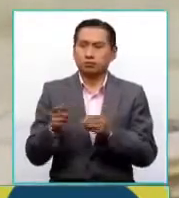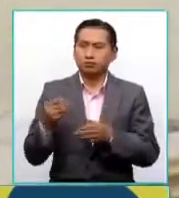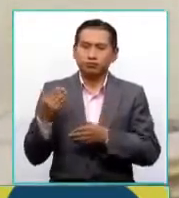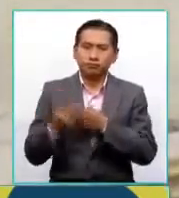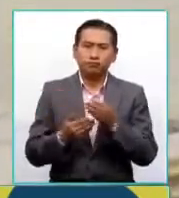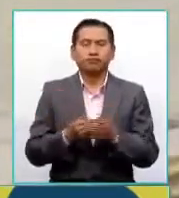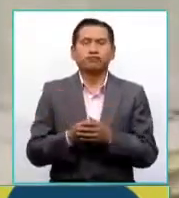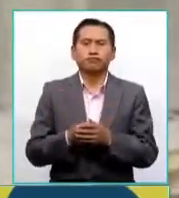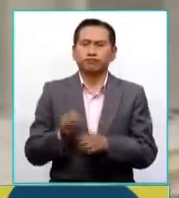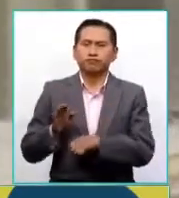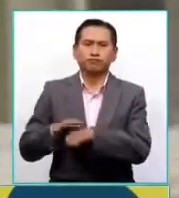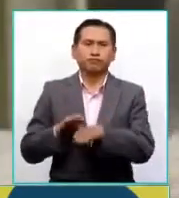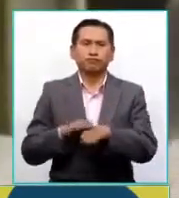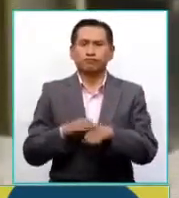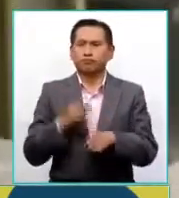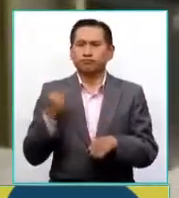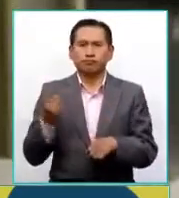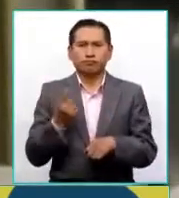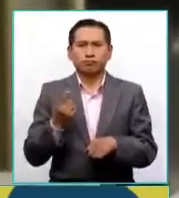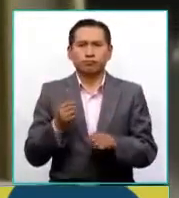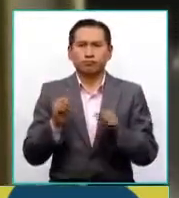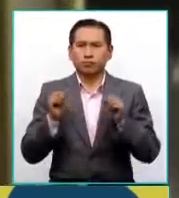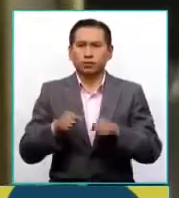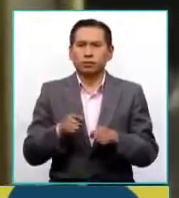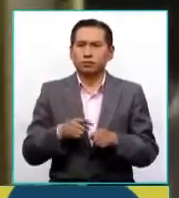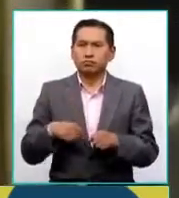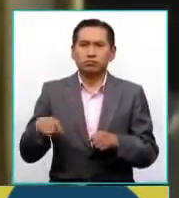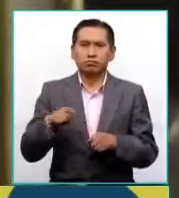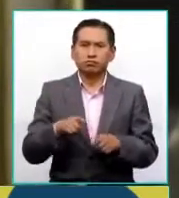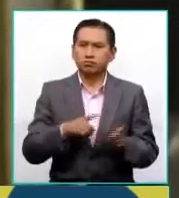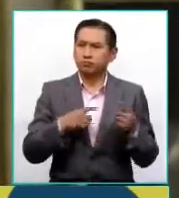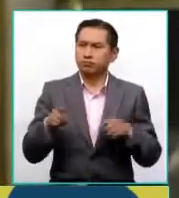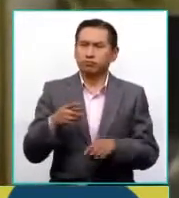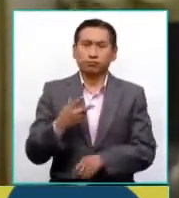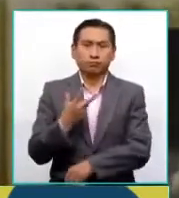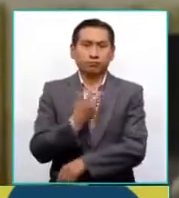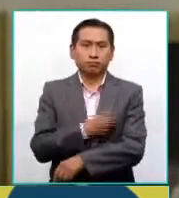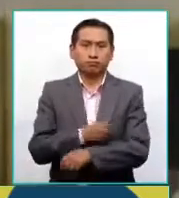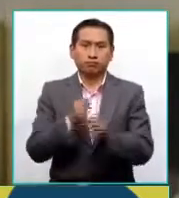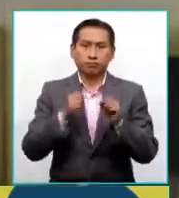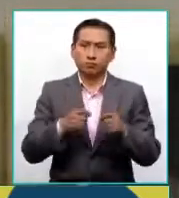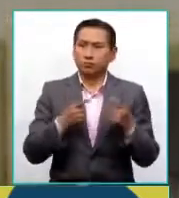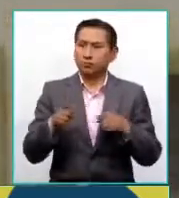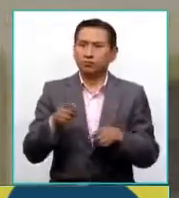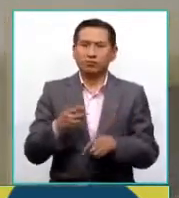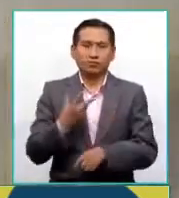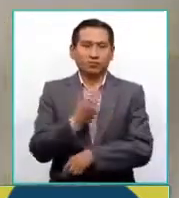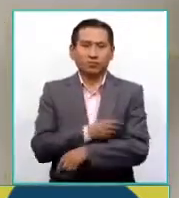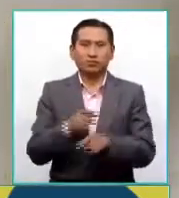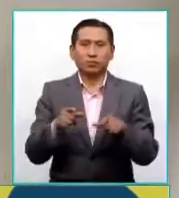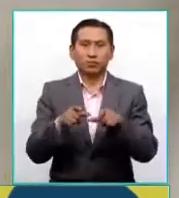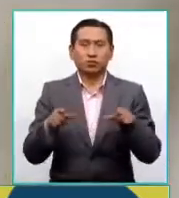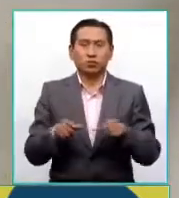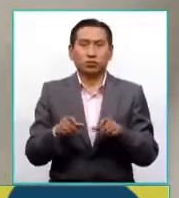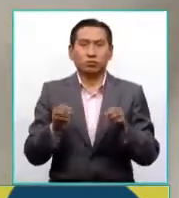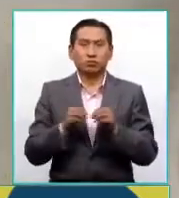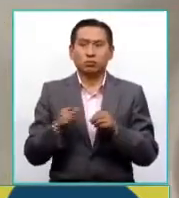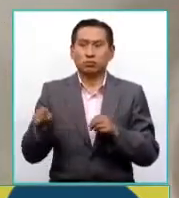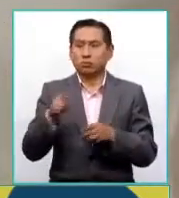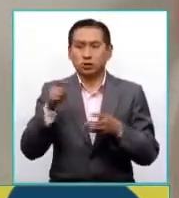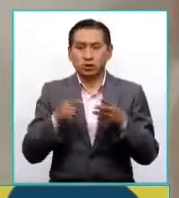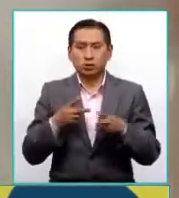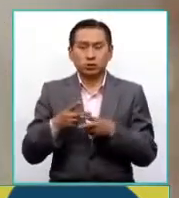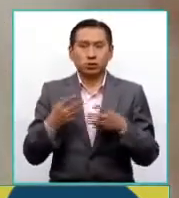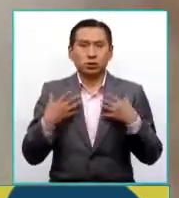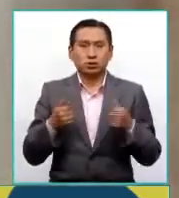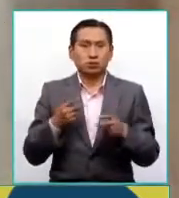proceso. Recomendamos siempre, constantemente, que pueda irse a vacunar, que pueda acceder a los puntos de vacunación, que pueda tomar todas las medidas de